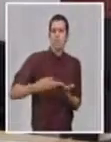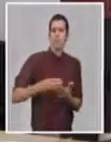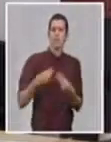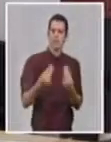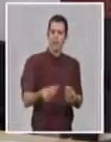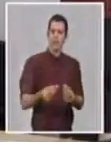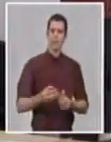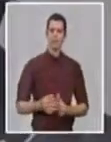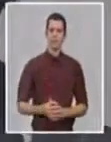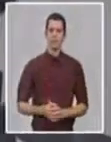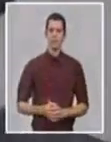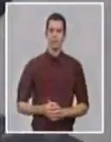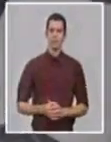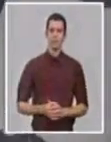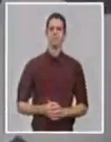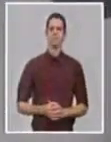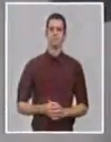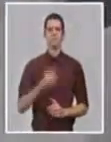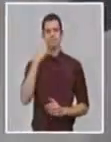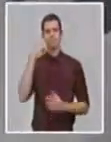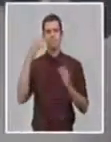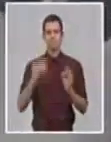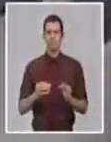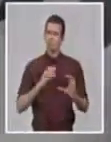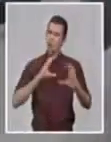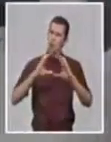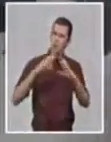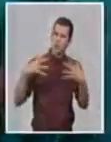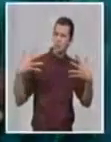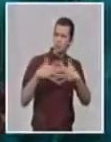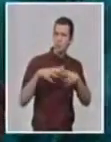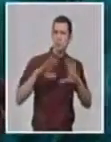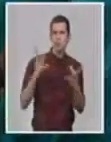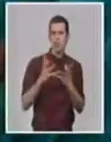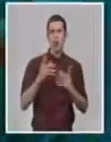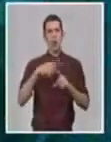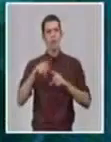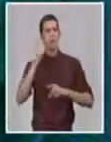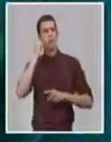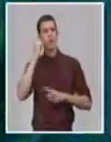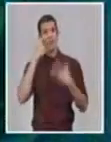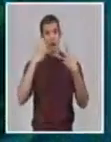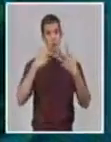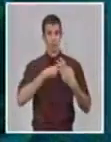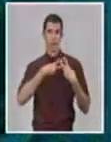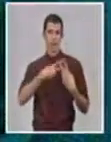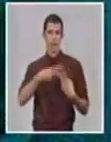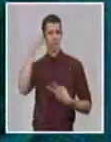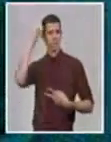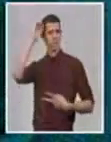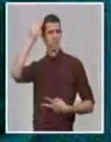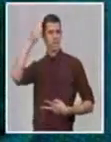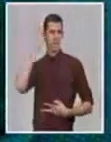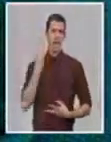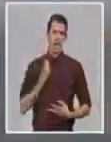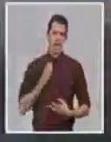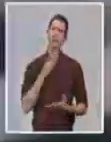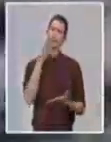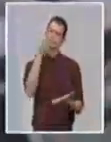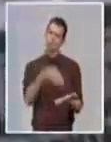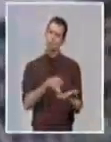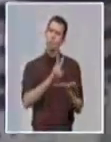fin, había una comunicación muy grande, Celia venía también. Y es que para ella las páginas de Granma